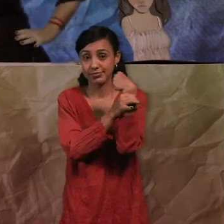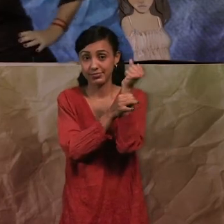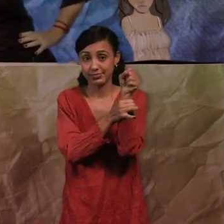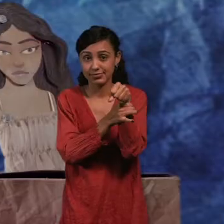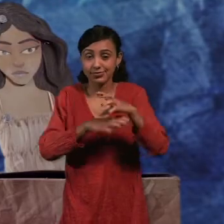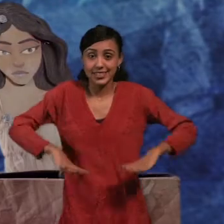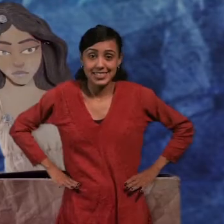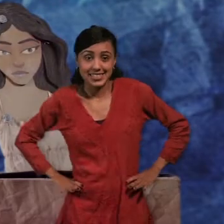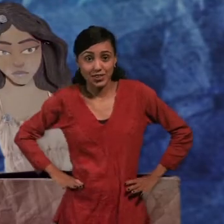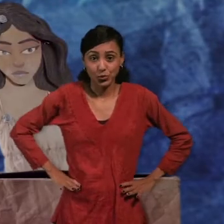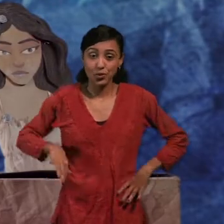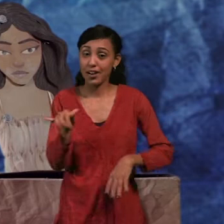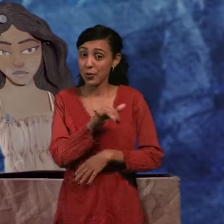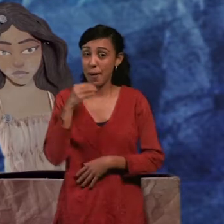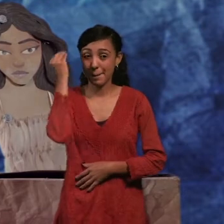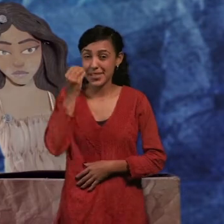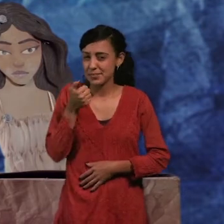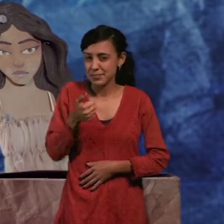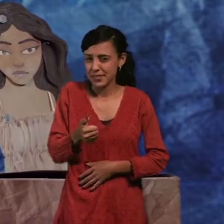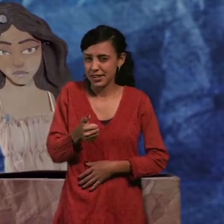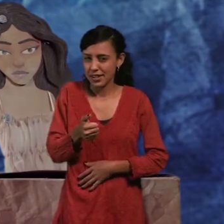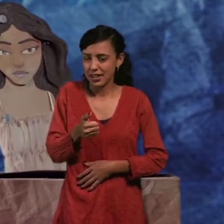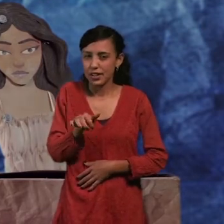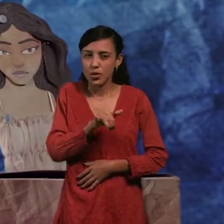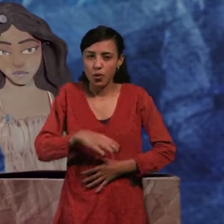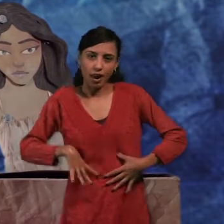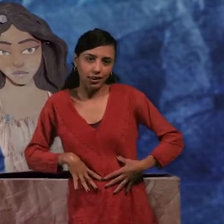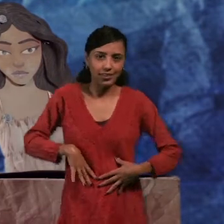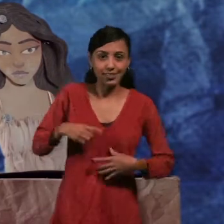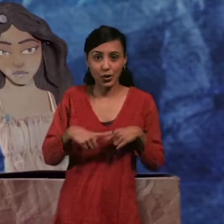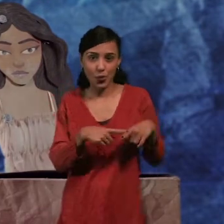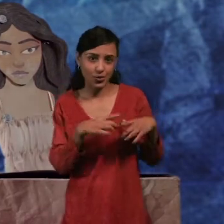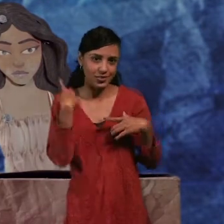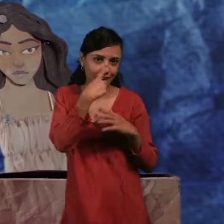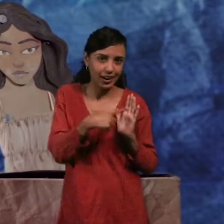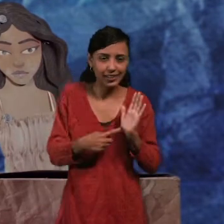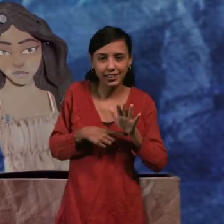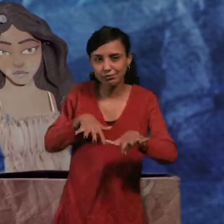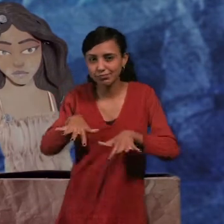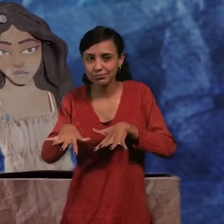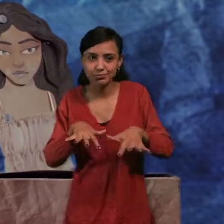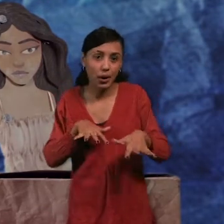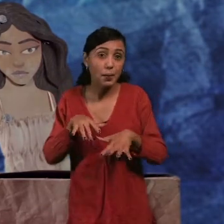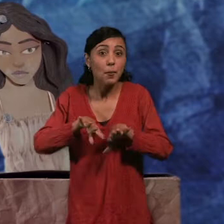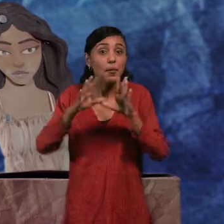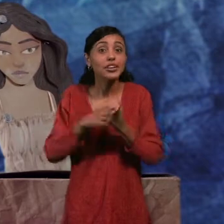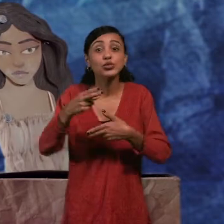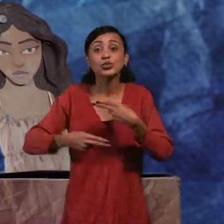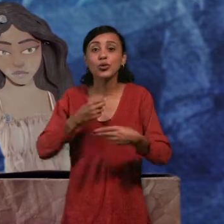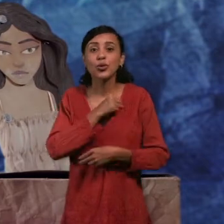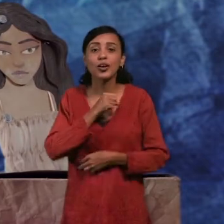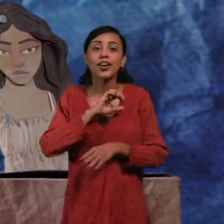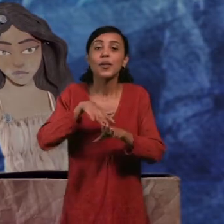la cintura. Tenemos que pensar bien qué prestaciones tiene que tener nuestra marioneta, qué características tiene que tener para hacer todo lo que queremos